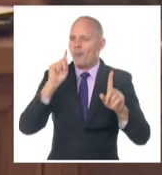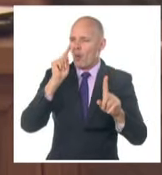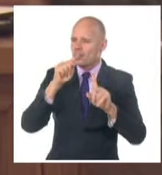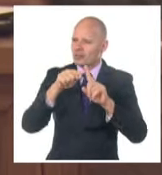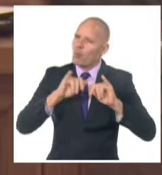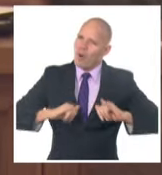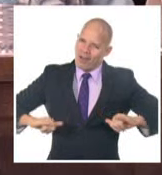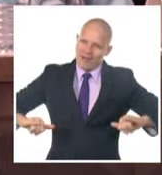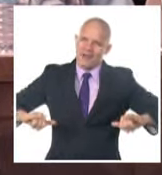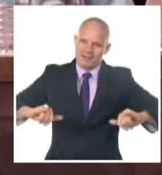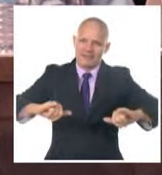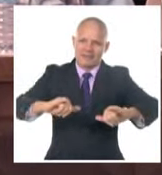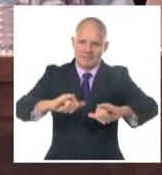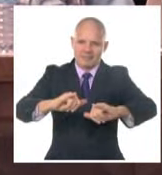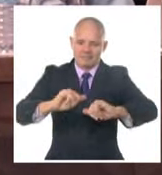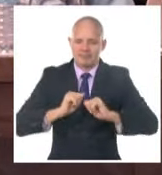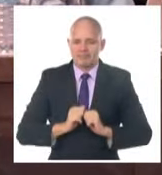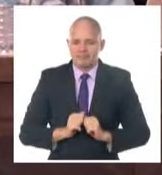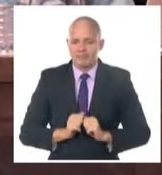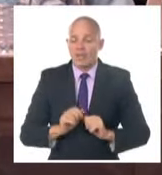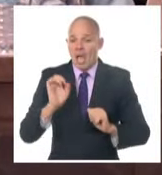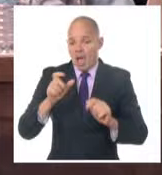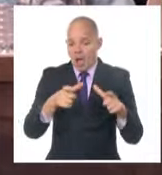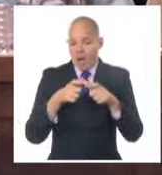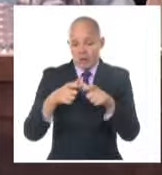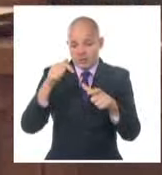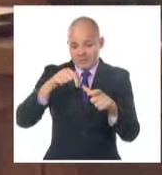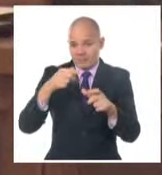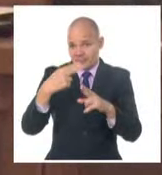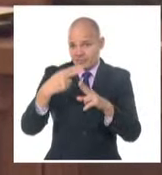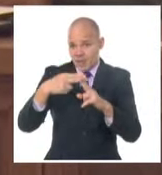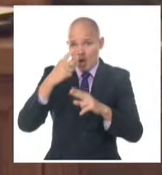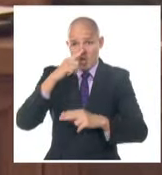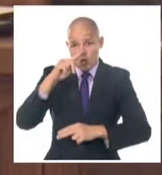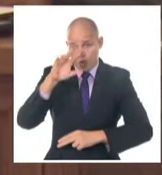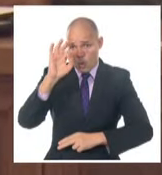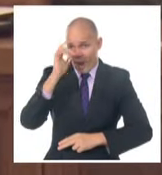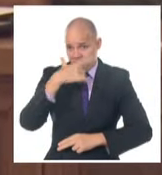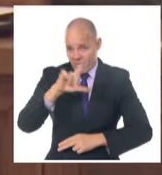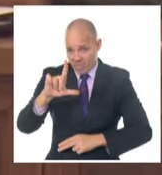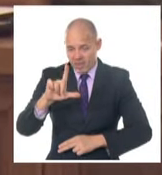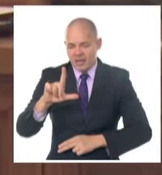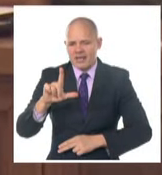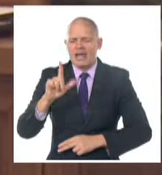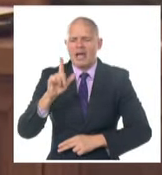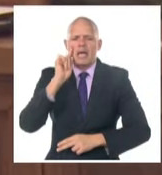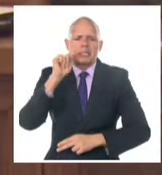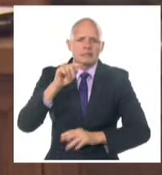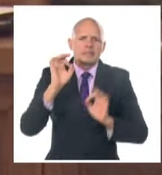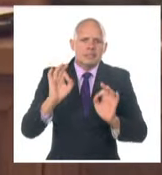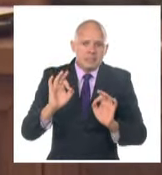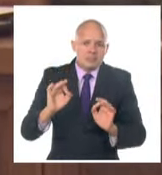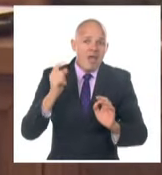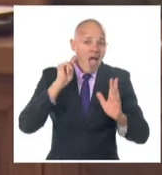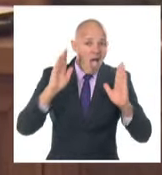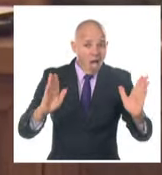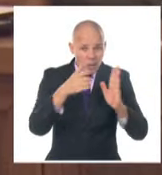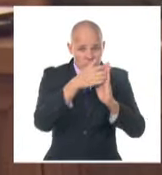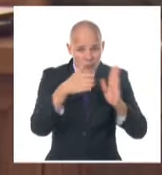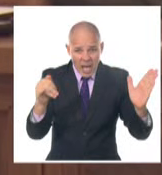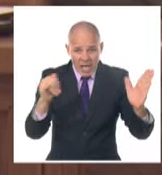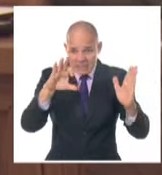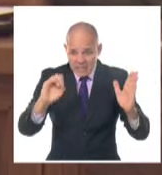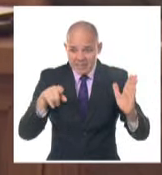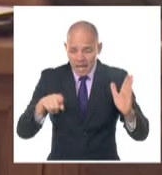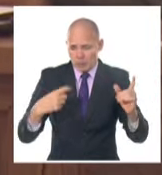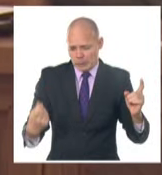no alineado ha encabezado la defensa de múltiples causas justas en el mundo, entre